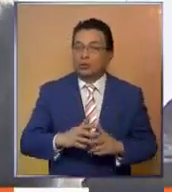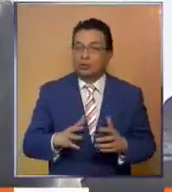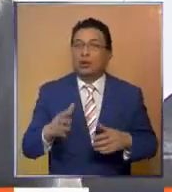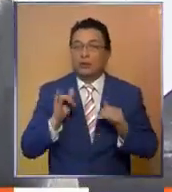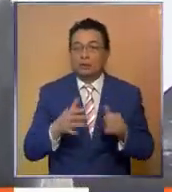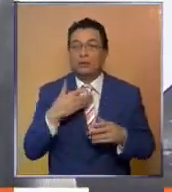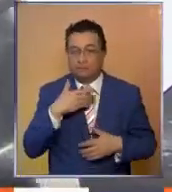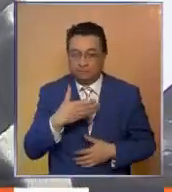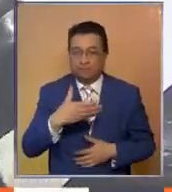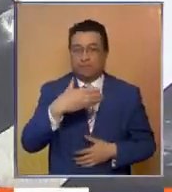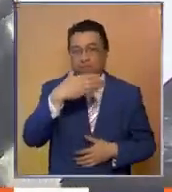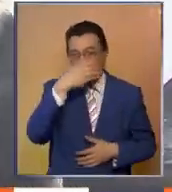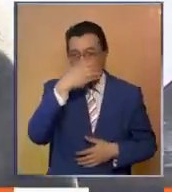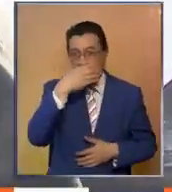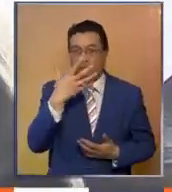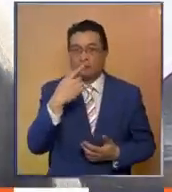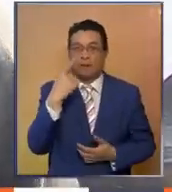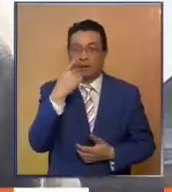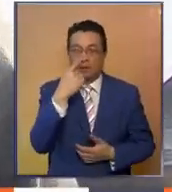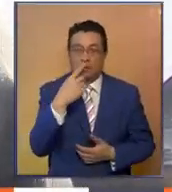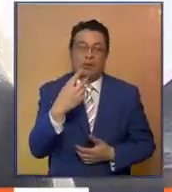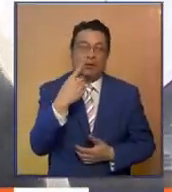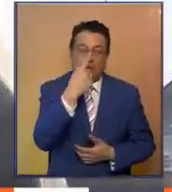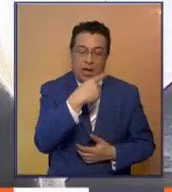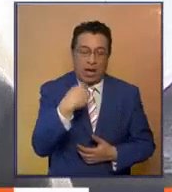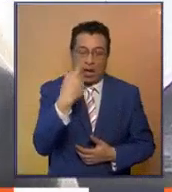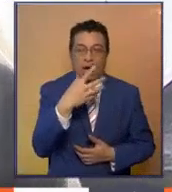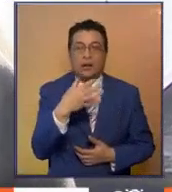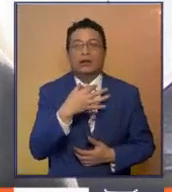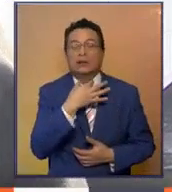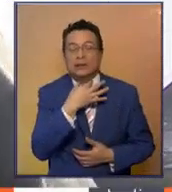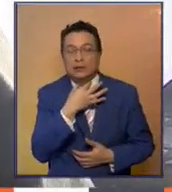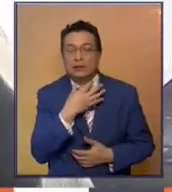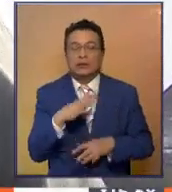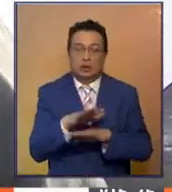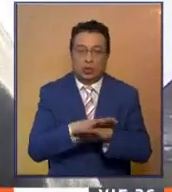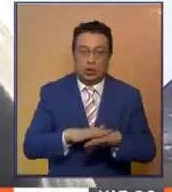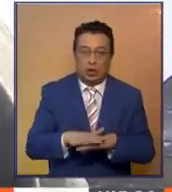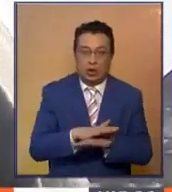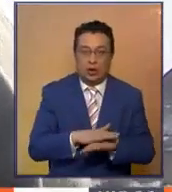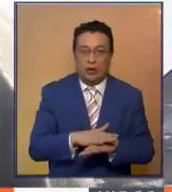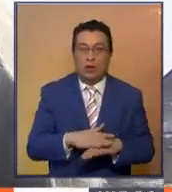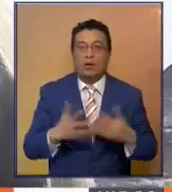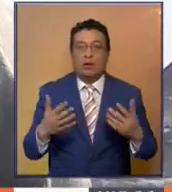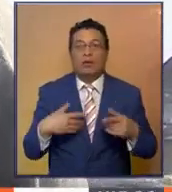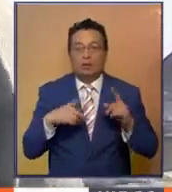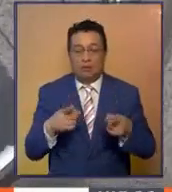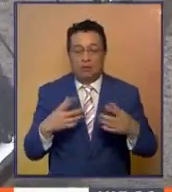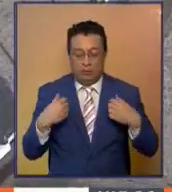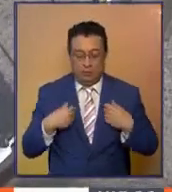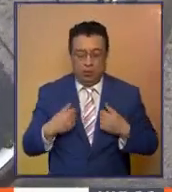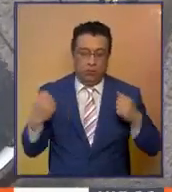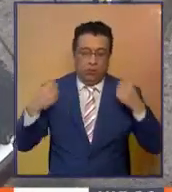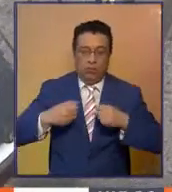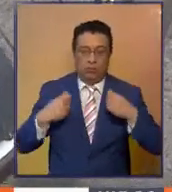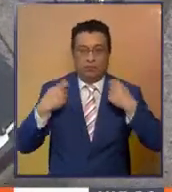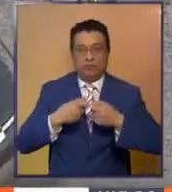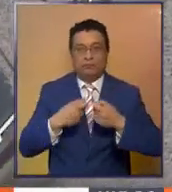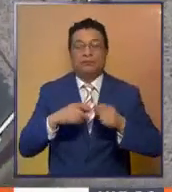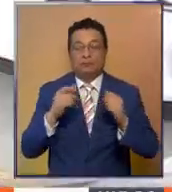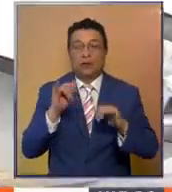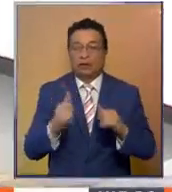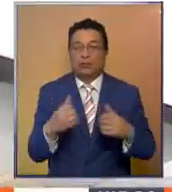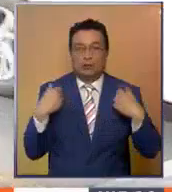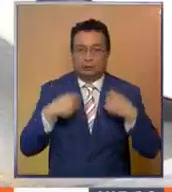que usar algo para cubrirme la cara, la garganta. Salgo con un polerón extra. Siempre ando bien abrigado, me